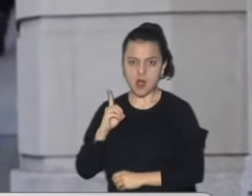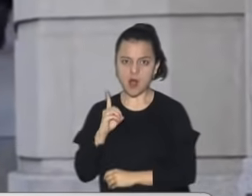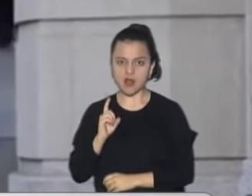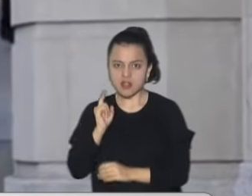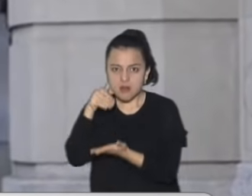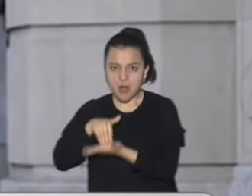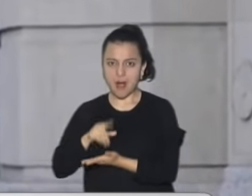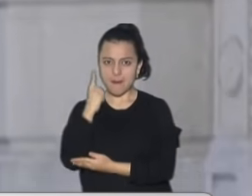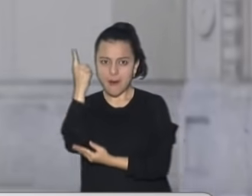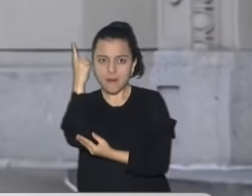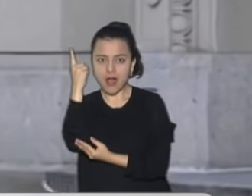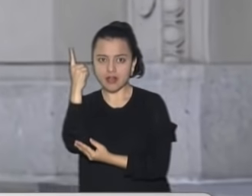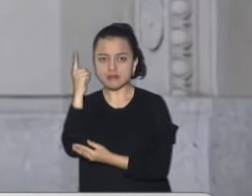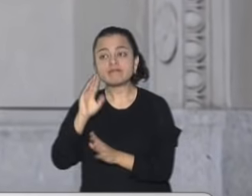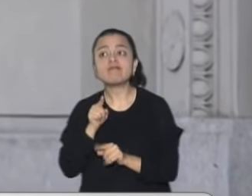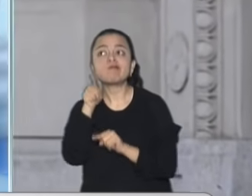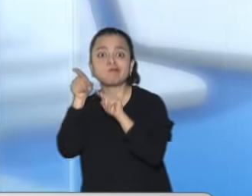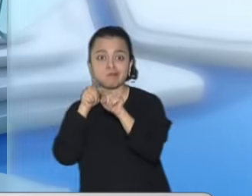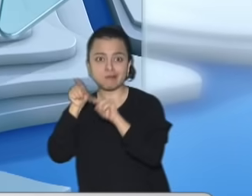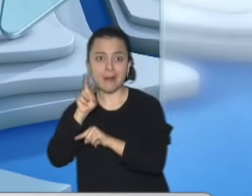en algunas ciudades de Virginia.